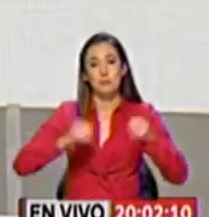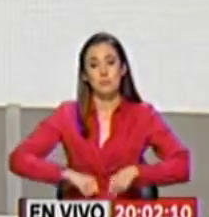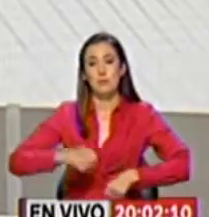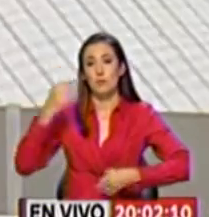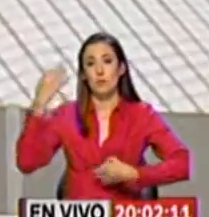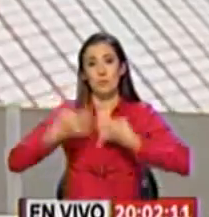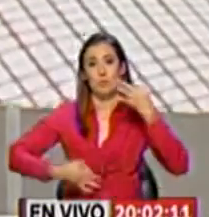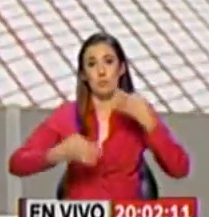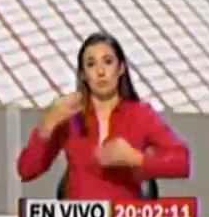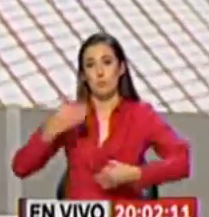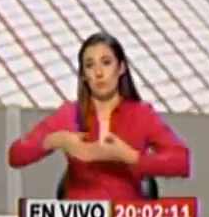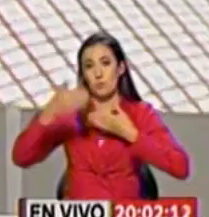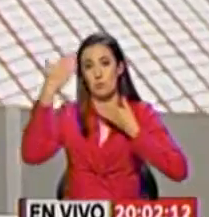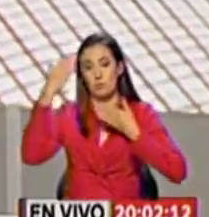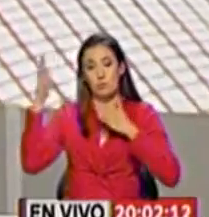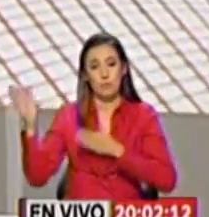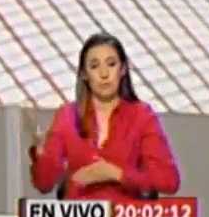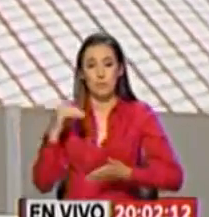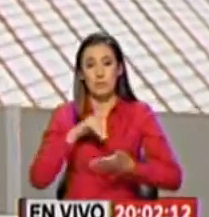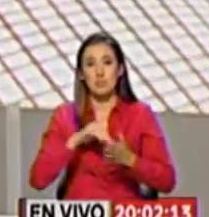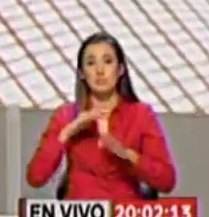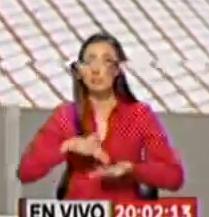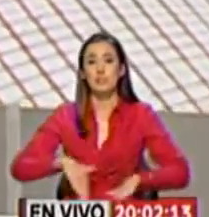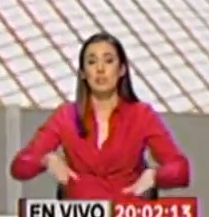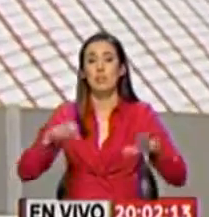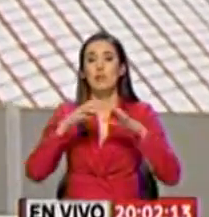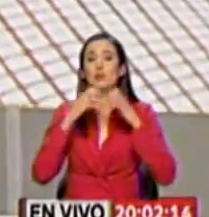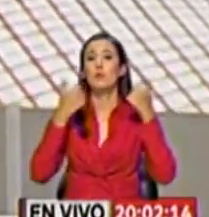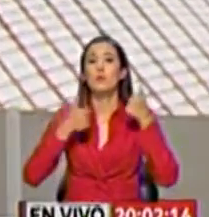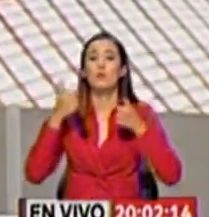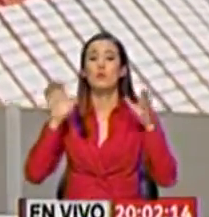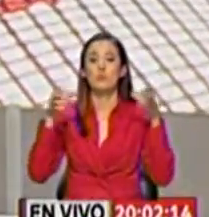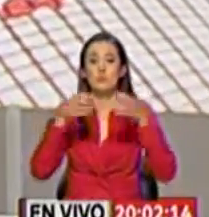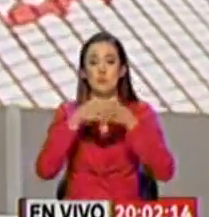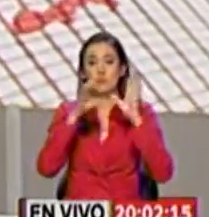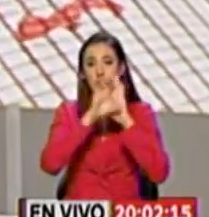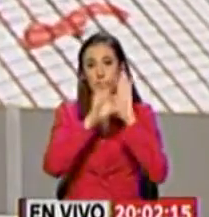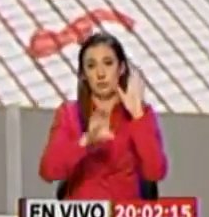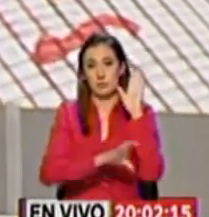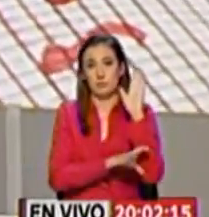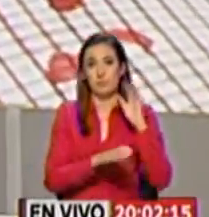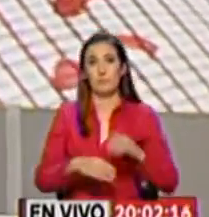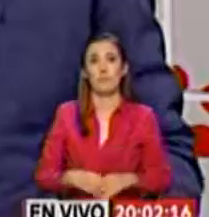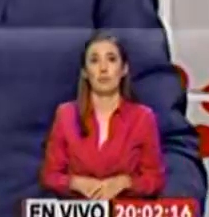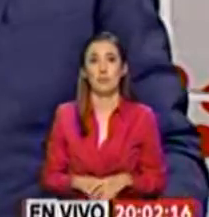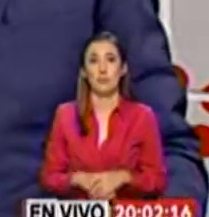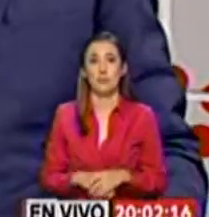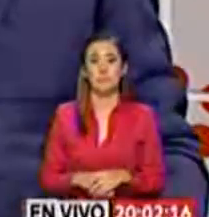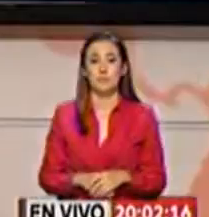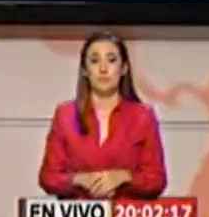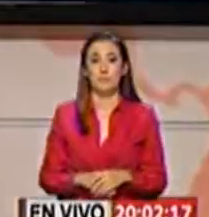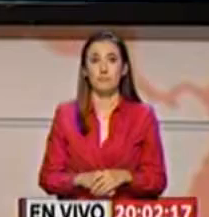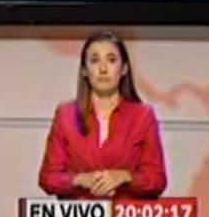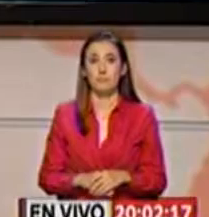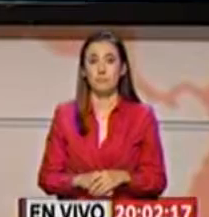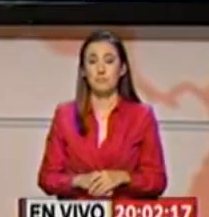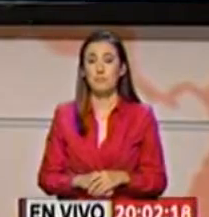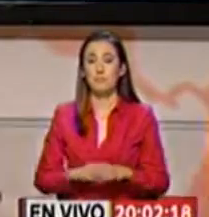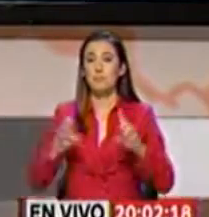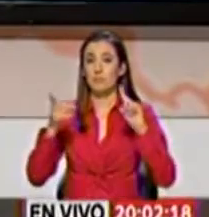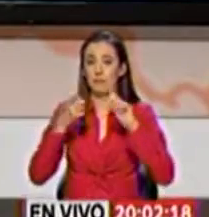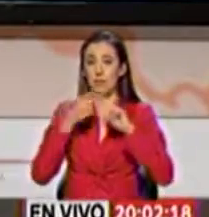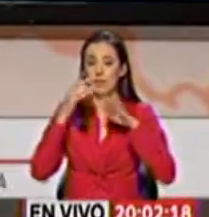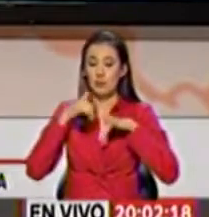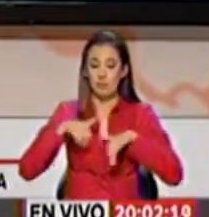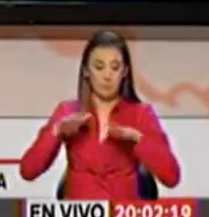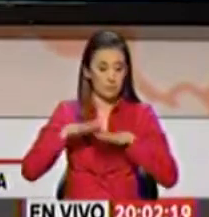político a la vicepresidenta, especialmente por la vacancia de la Corte Constitucional. El penal va a recorrer mucho más rápido. ¿Por